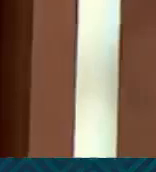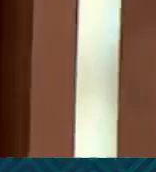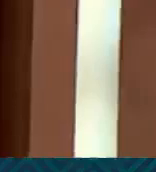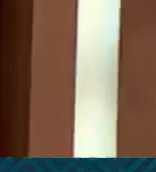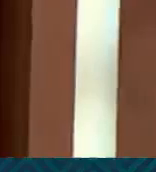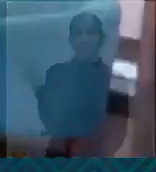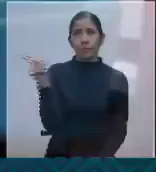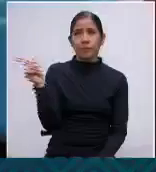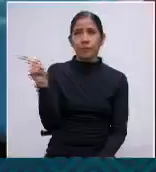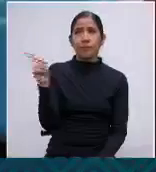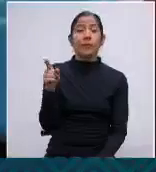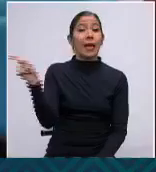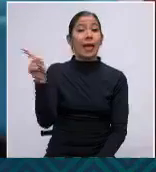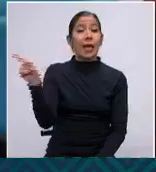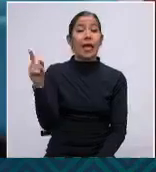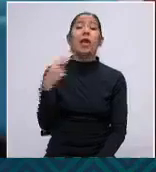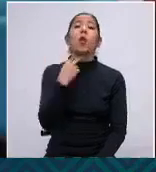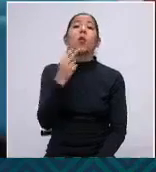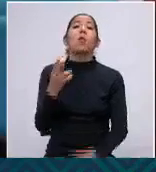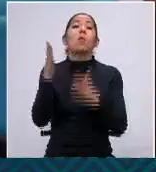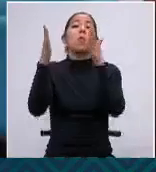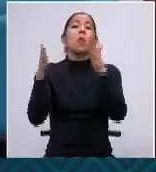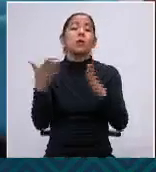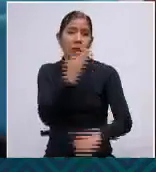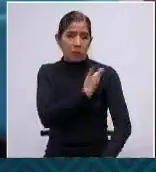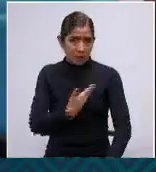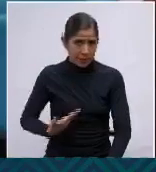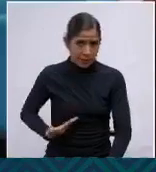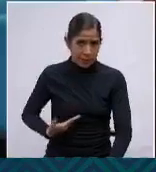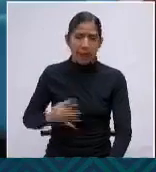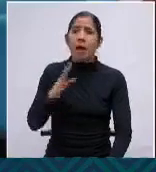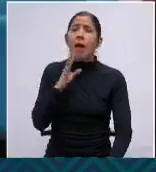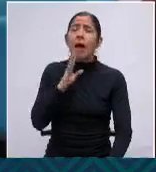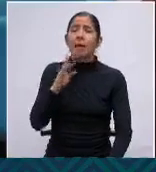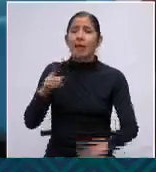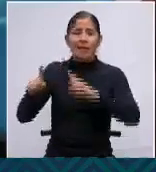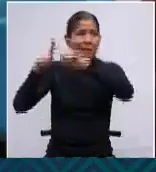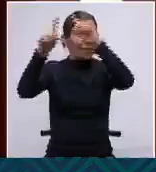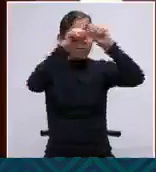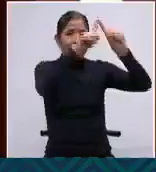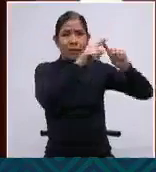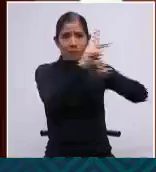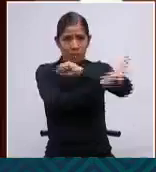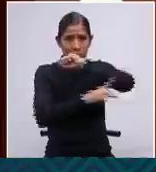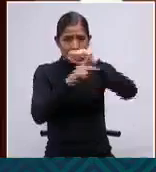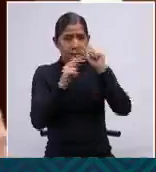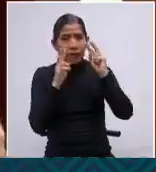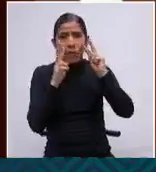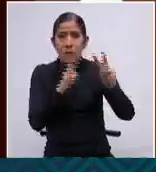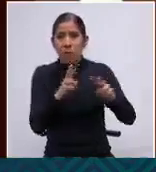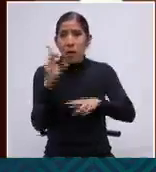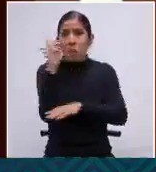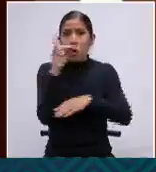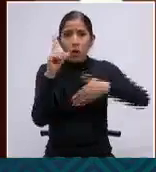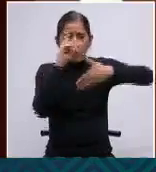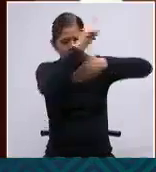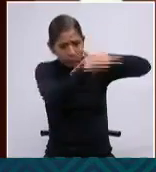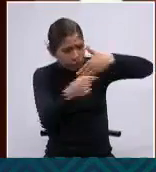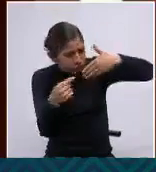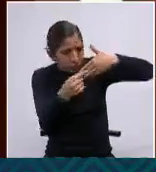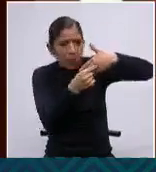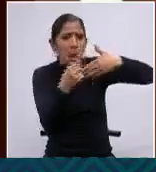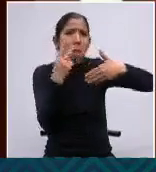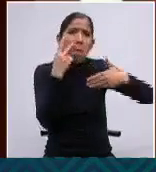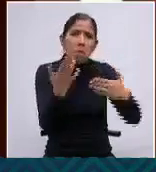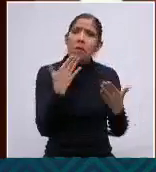Llama la atención porque da indicadores exitosos, muy, muy importantes, claro. Número uno. Número dos,